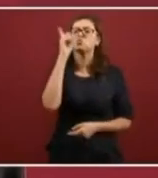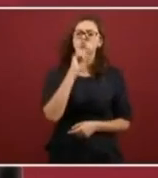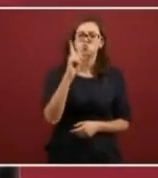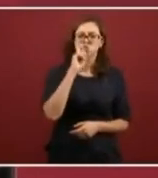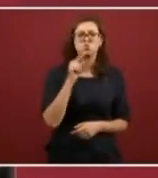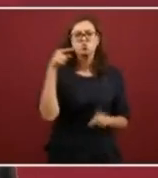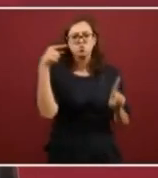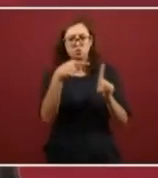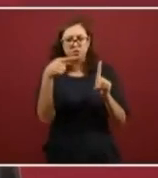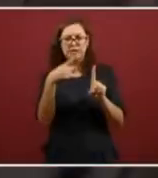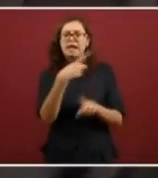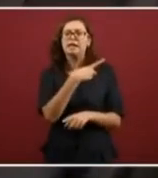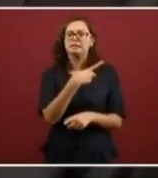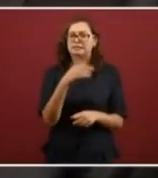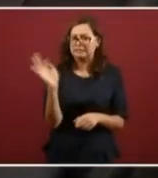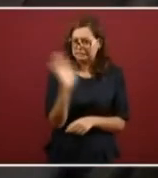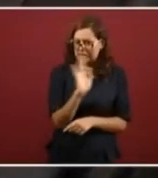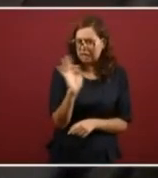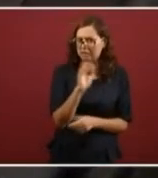tener razones,